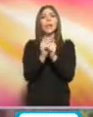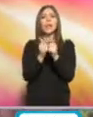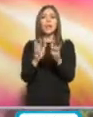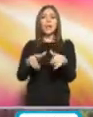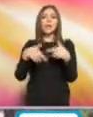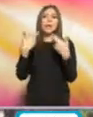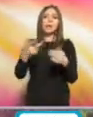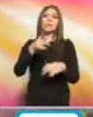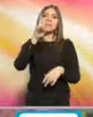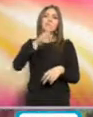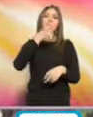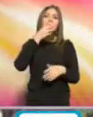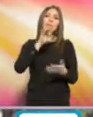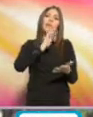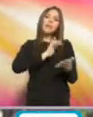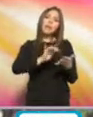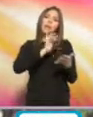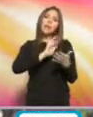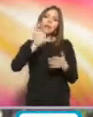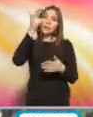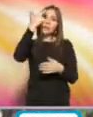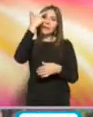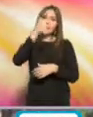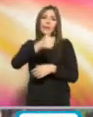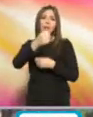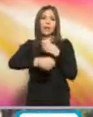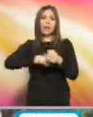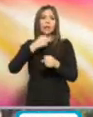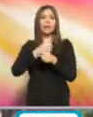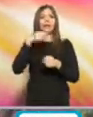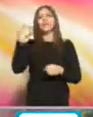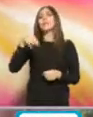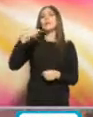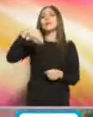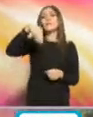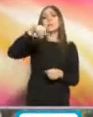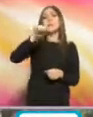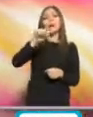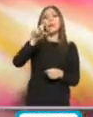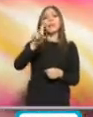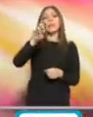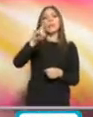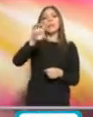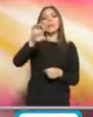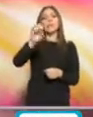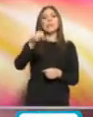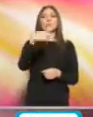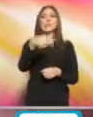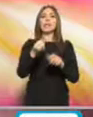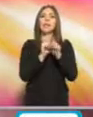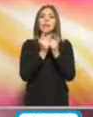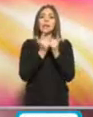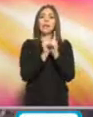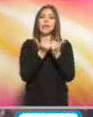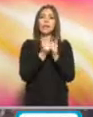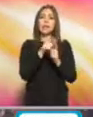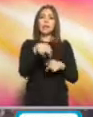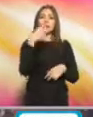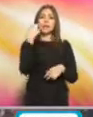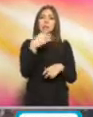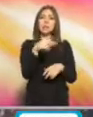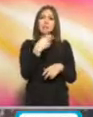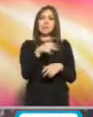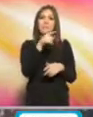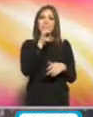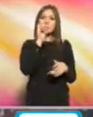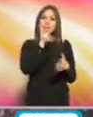todo el año, lo van a leer cada vez. Yo tengo una propuesta, se llama Madres, así con puntos de exclamación, y es un poco un manual,